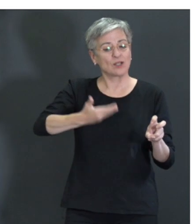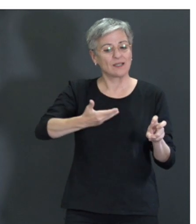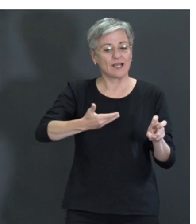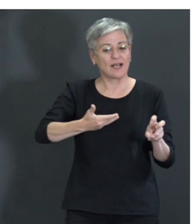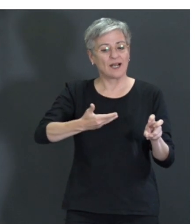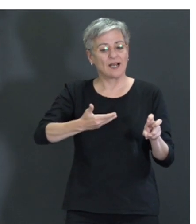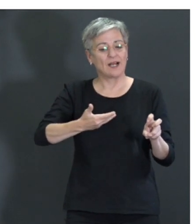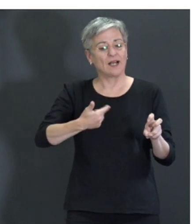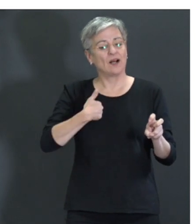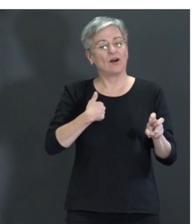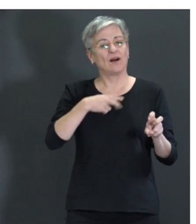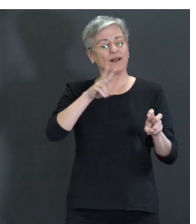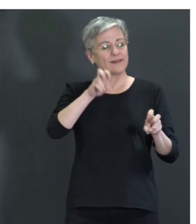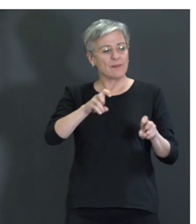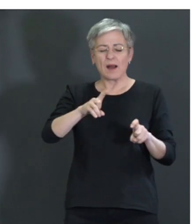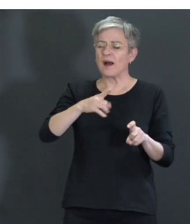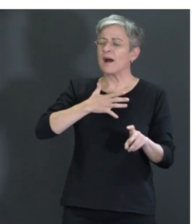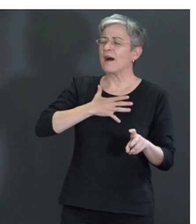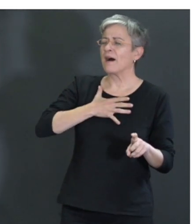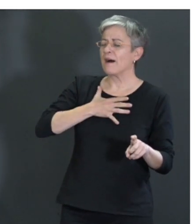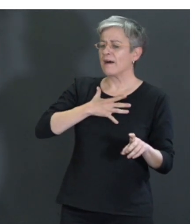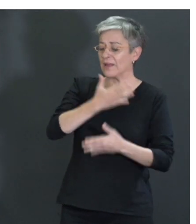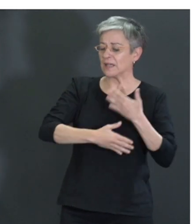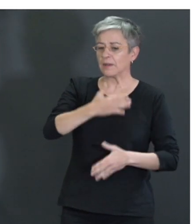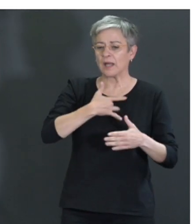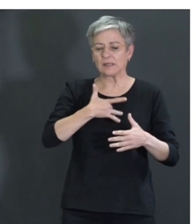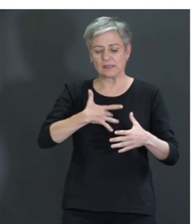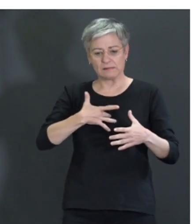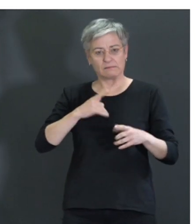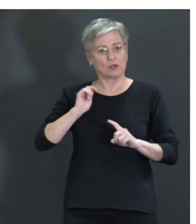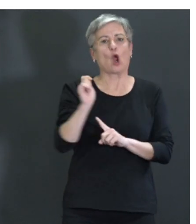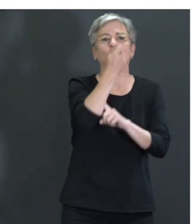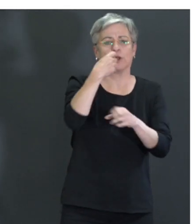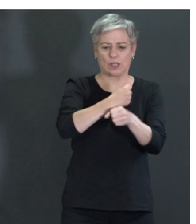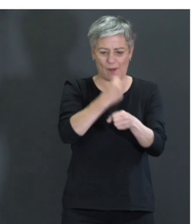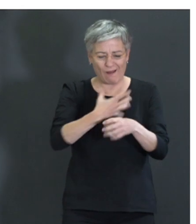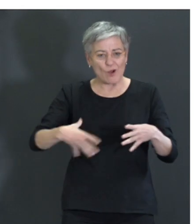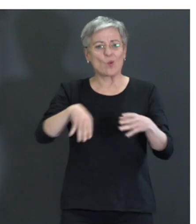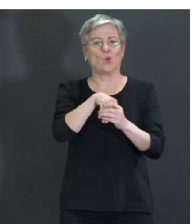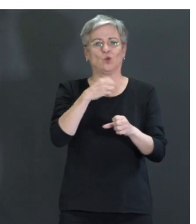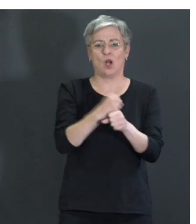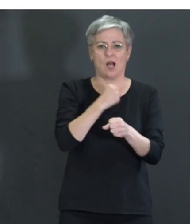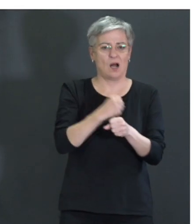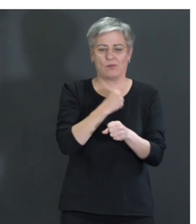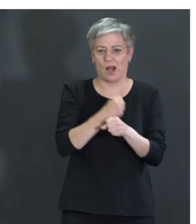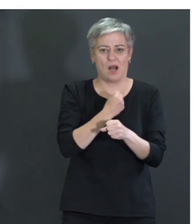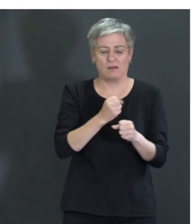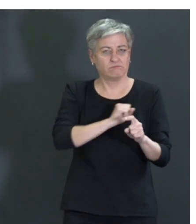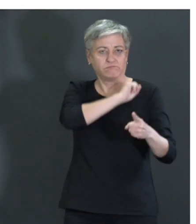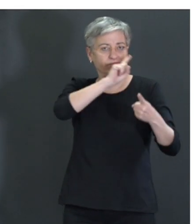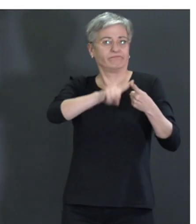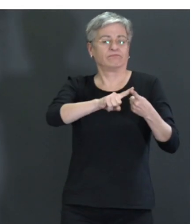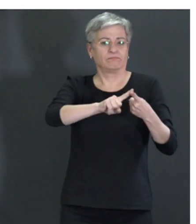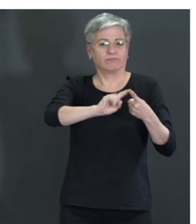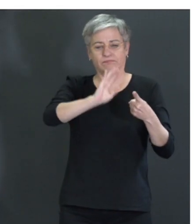es llegar a obtener un trabajo, ¿no? Lo que es la inclusión laboral, pues es el punto, pues